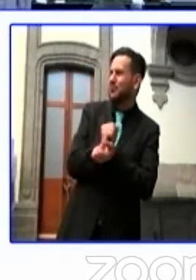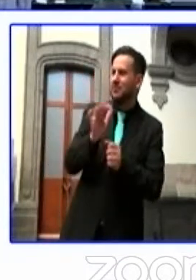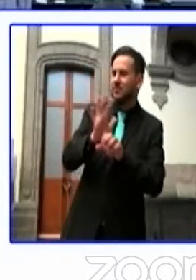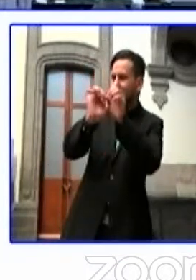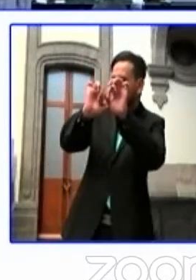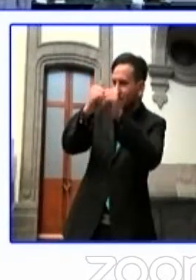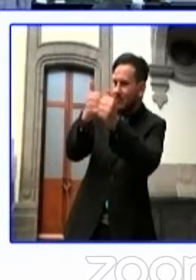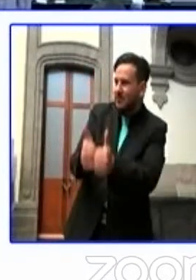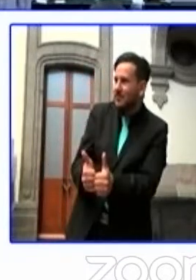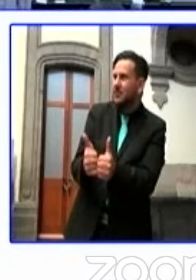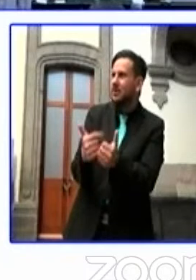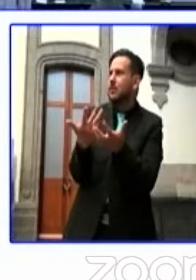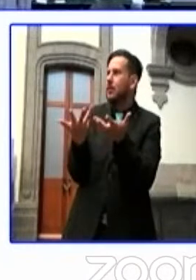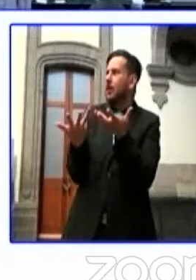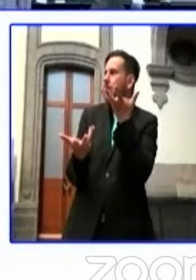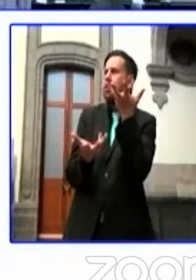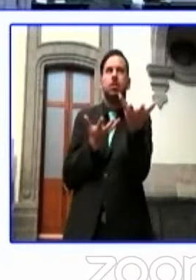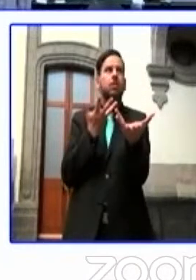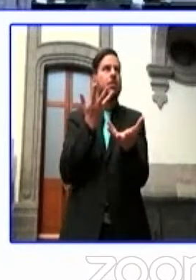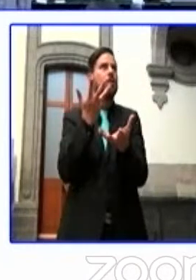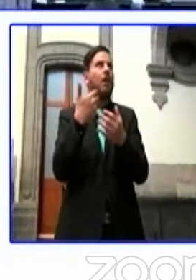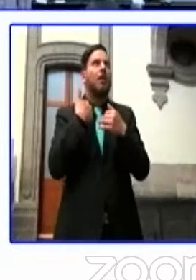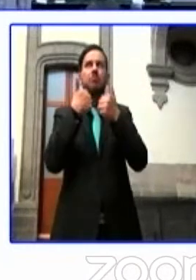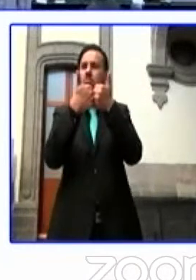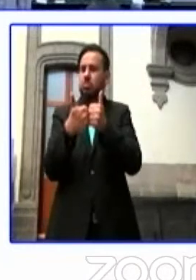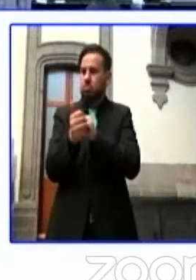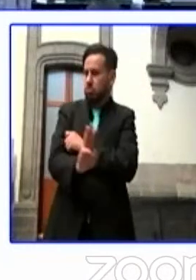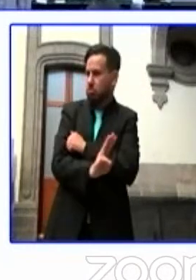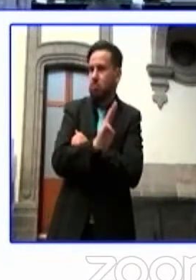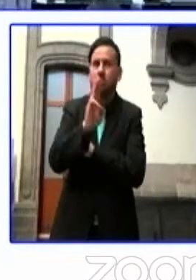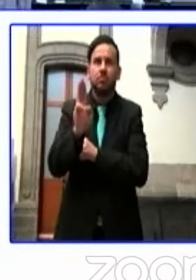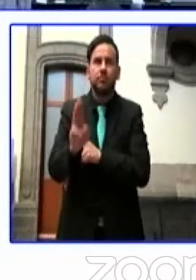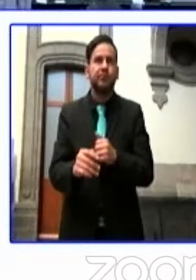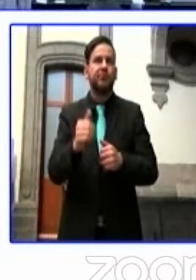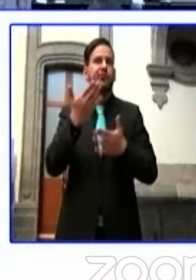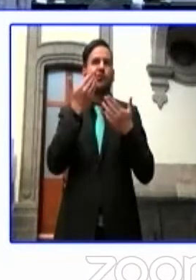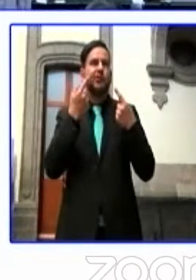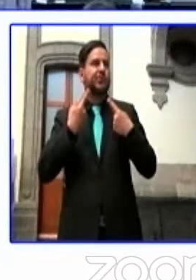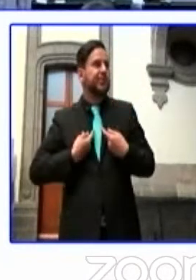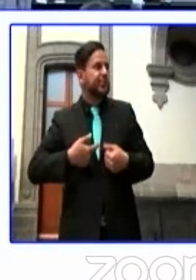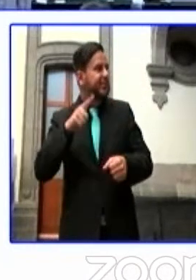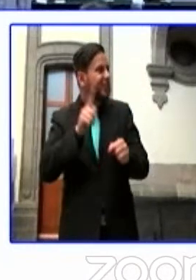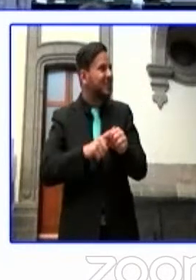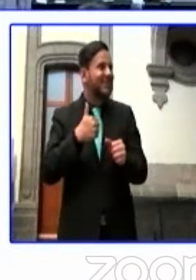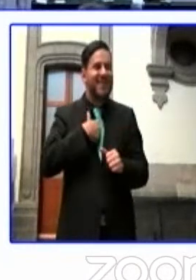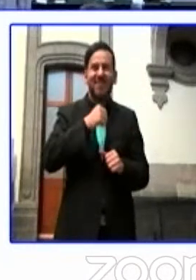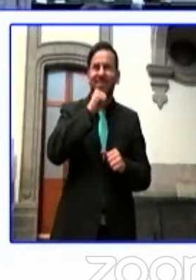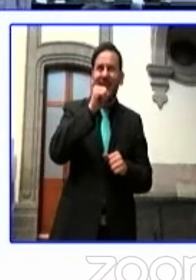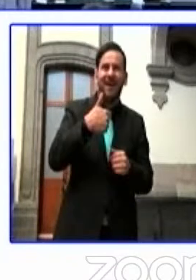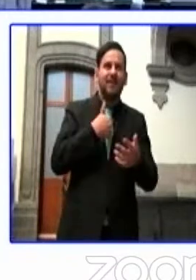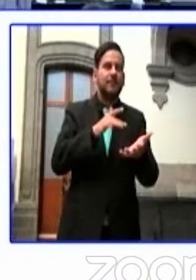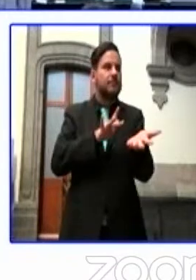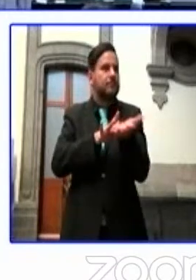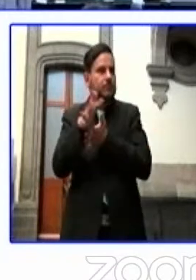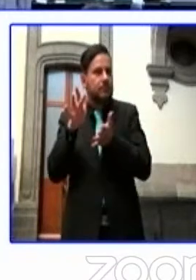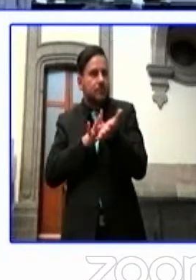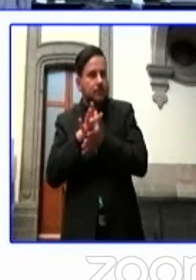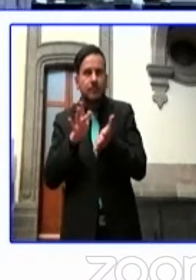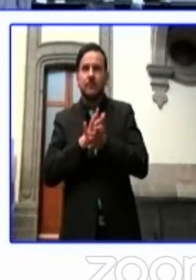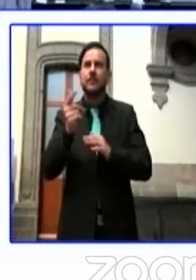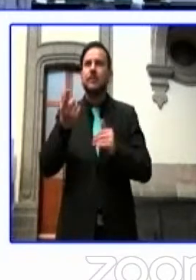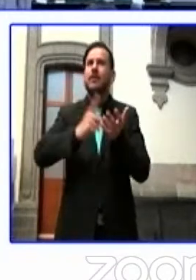encerradas, literalmente murieron ahí encerrados, sin personal, sin nadie que les avisara que iba a haber una